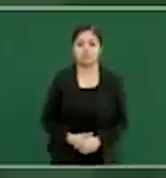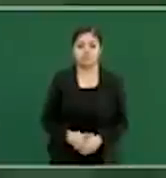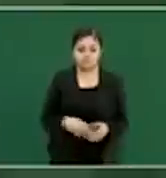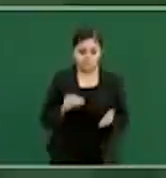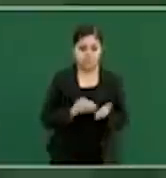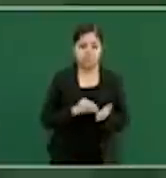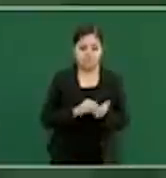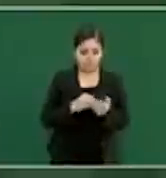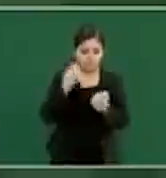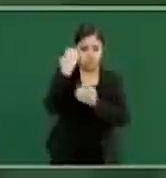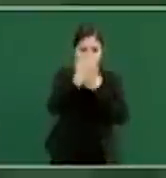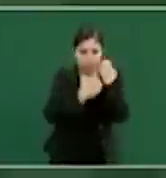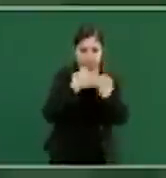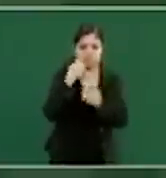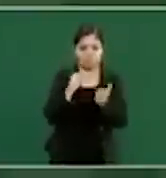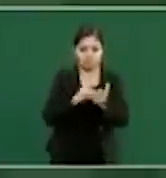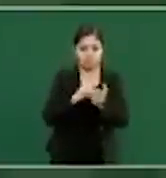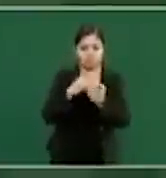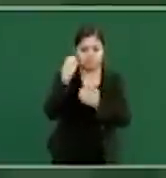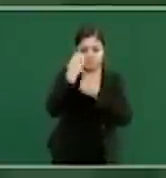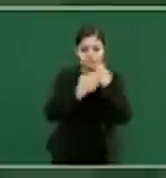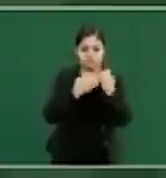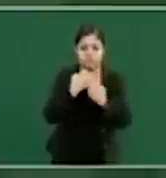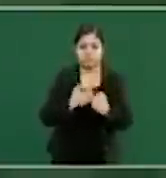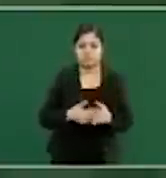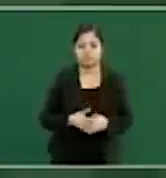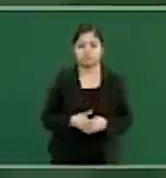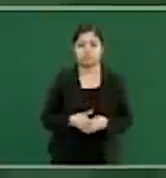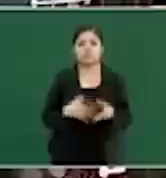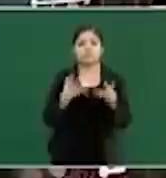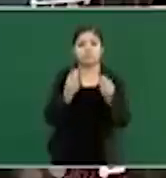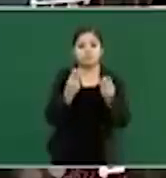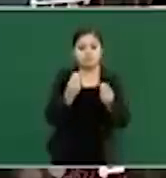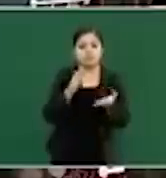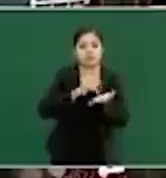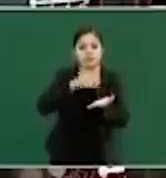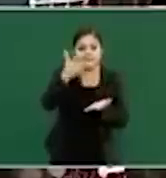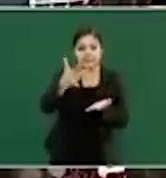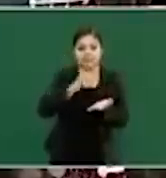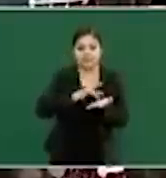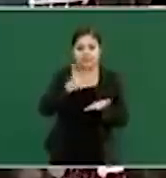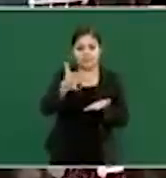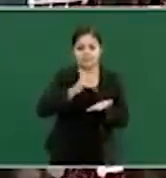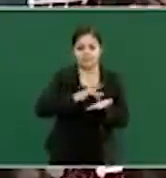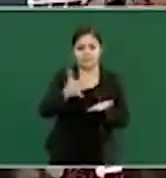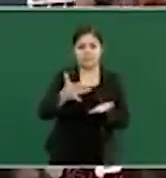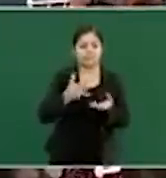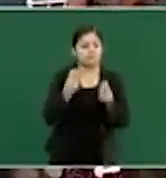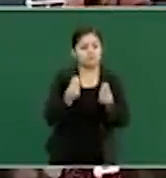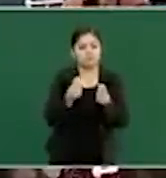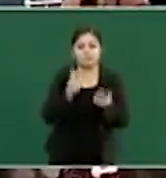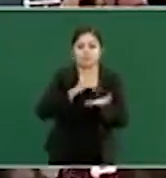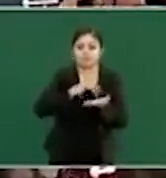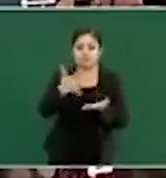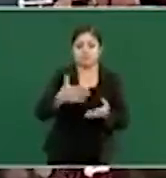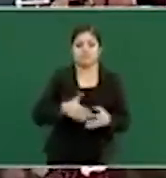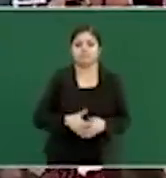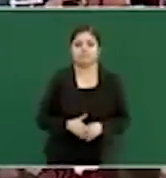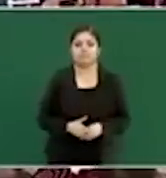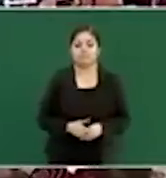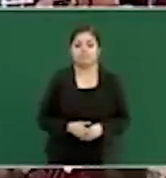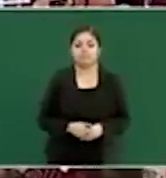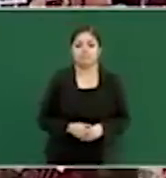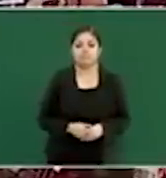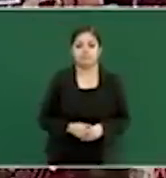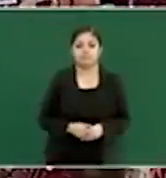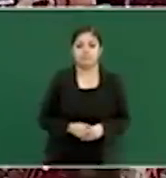revisando también, todo eso. Los desfalcos en salud, presidente. Muchísimas gracias. Muchas gracias. El programa nacional